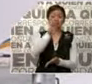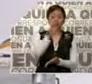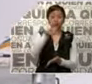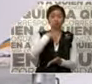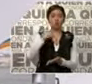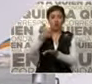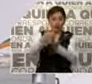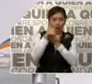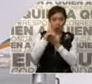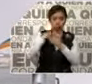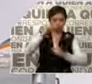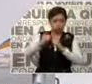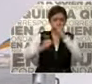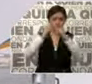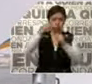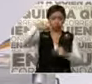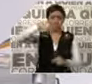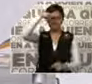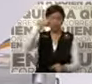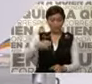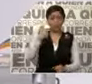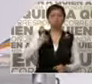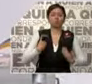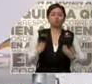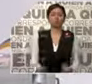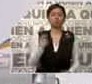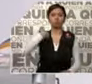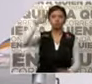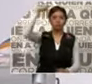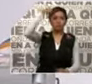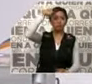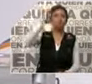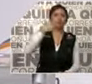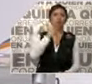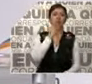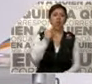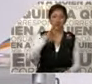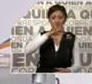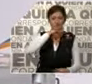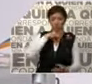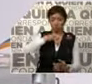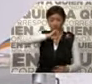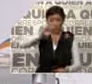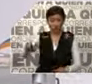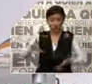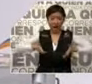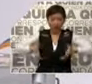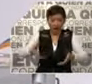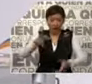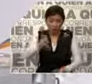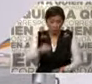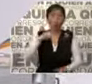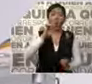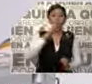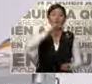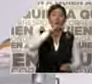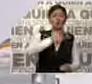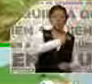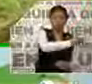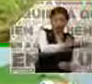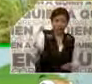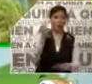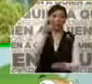ayudar a que cada día los mexicanos seamos más conscientes de no tirar la basura en la calle, de no tirar la basura en el campo o en nuestros